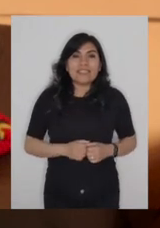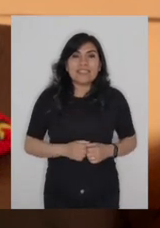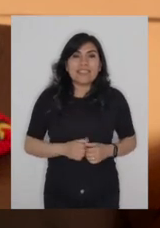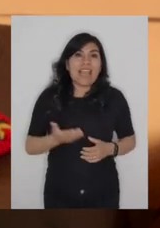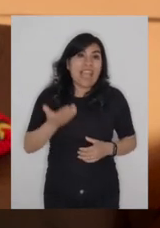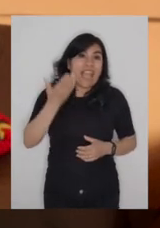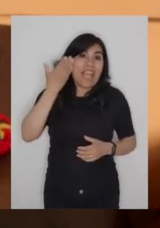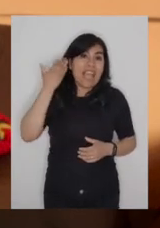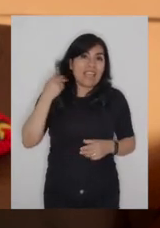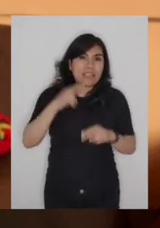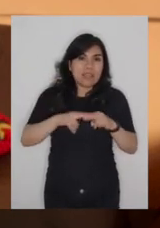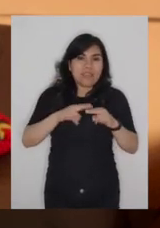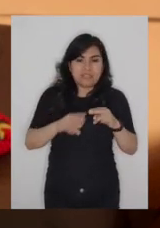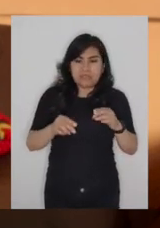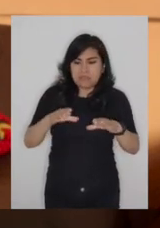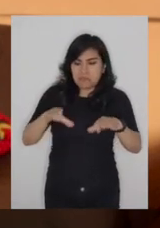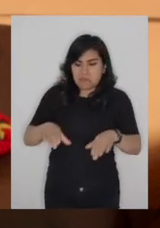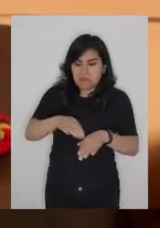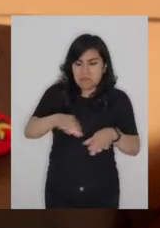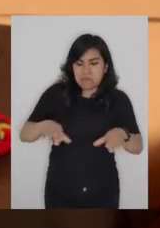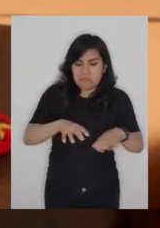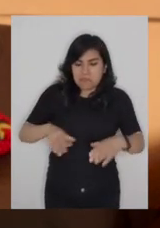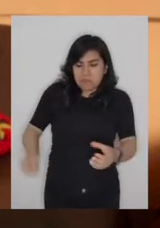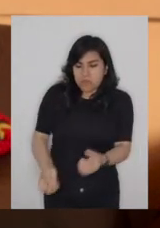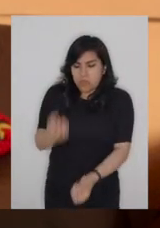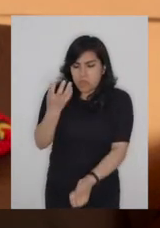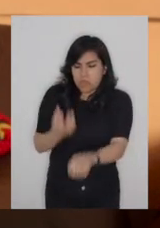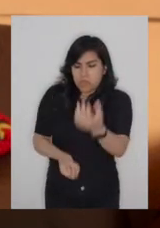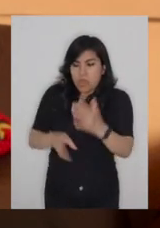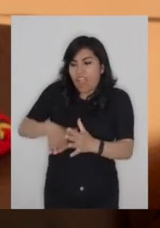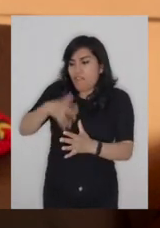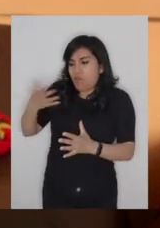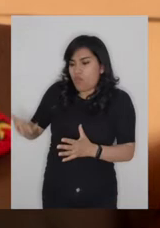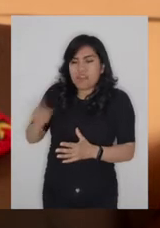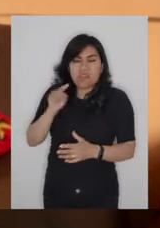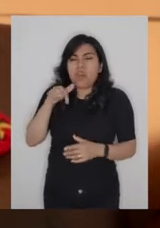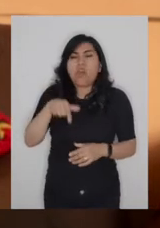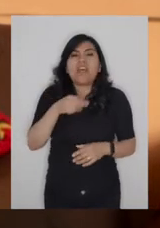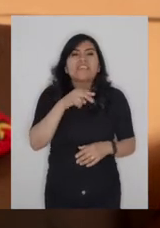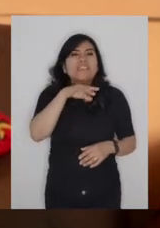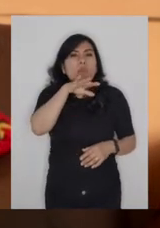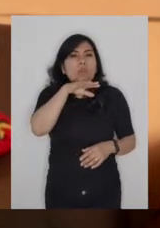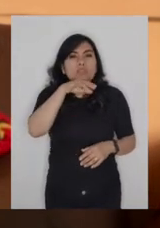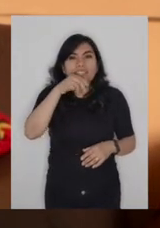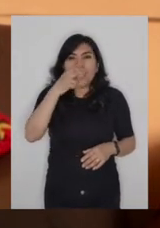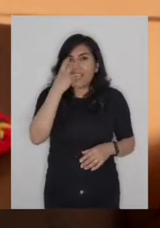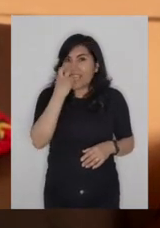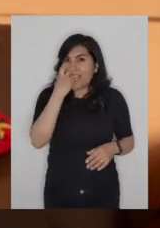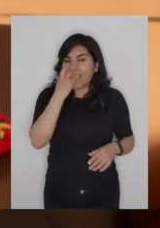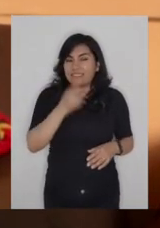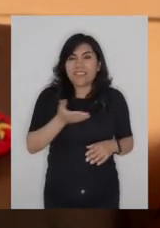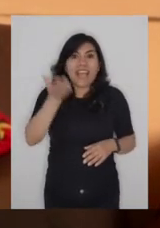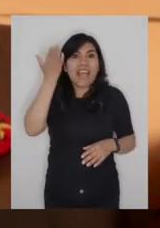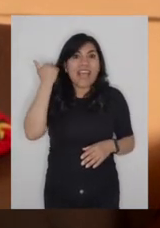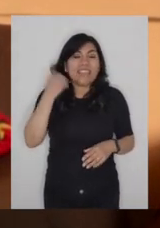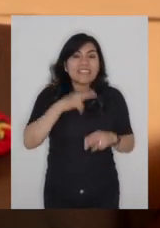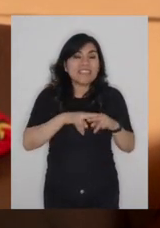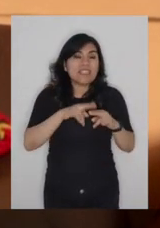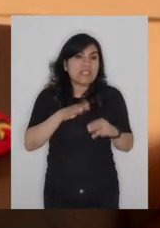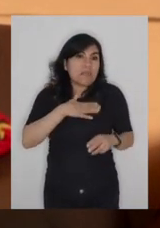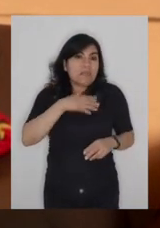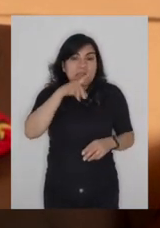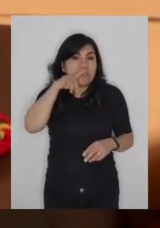Bueno, antes lo hacían en la fogata. Ahora no se usa. Ahora se usa el gas. Antes no, antes se hacía. Mi tía